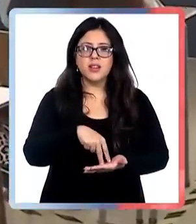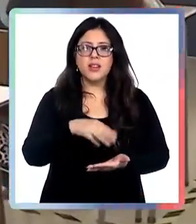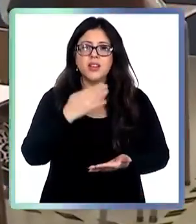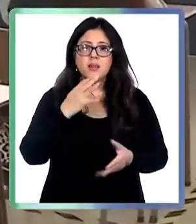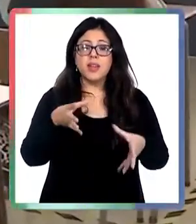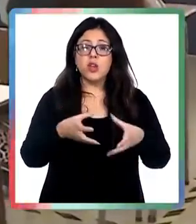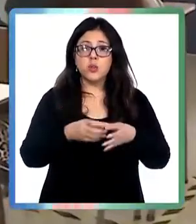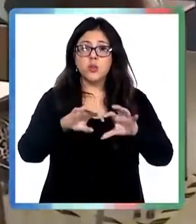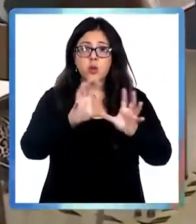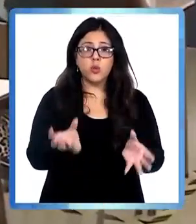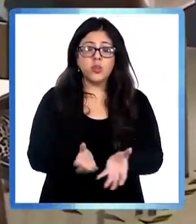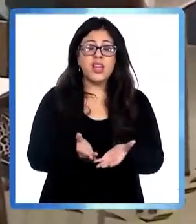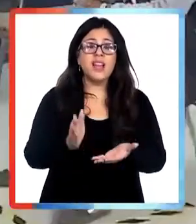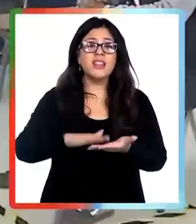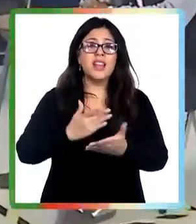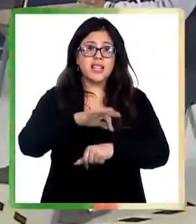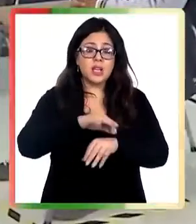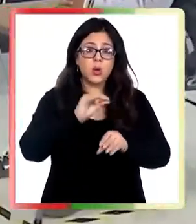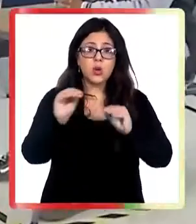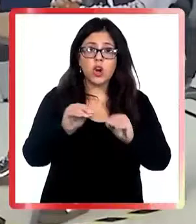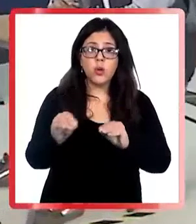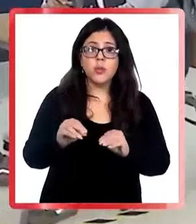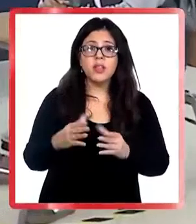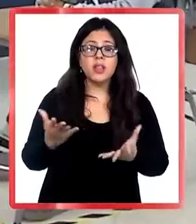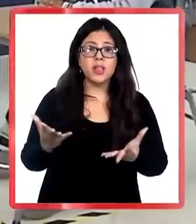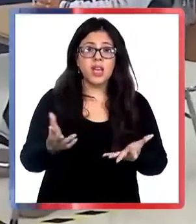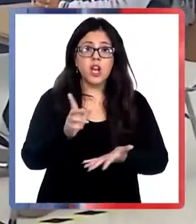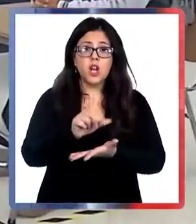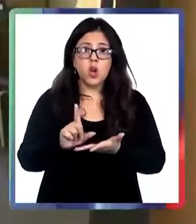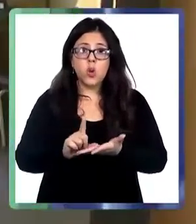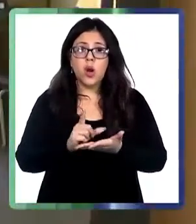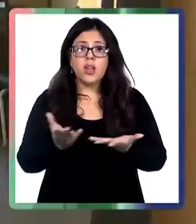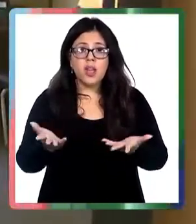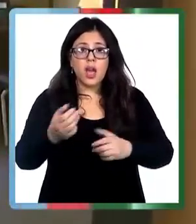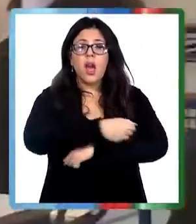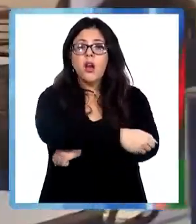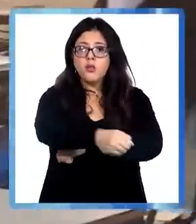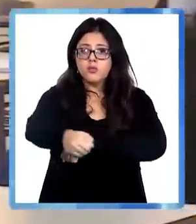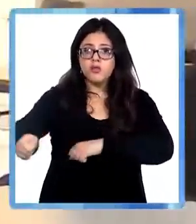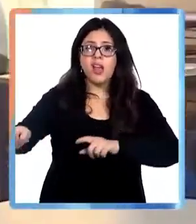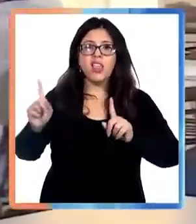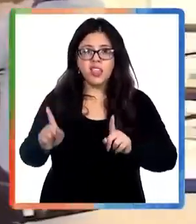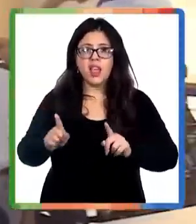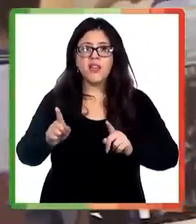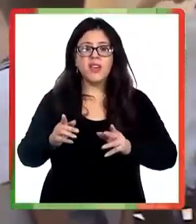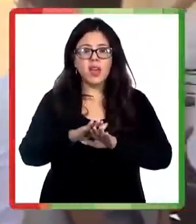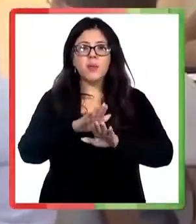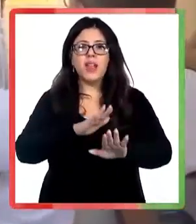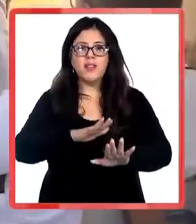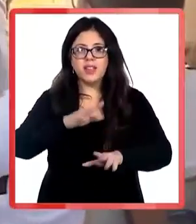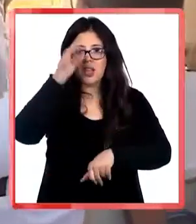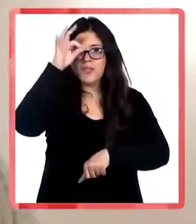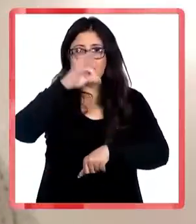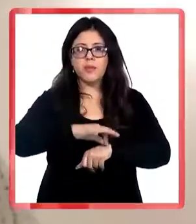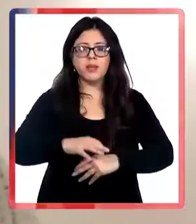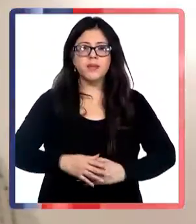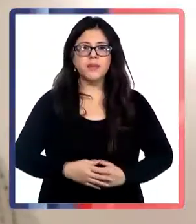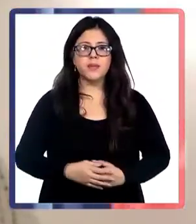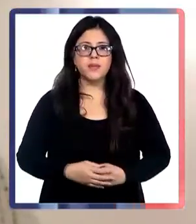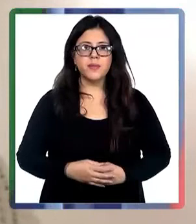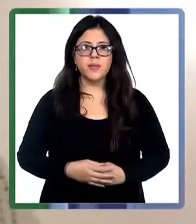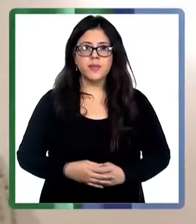escuelas. Incluso la Organización Mundial de la Salud sigue recomendando que los lugares sean suficientemente ventilados para poder evitar